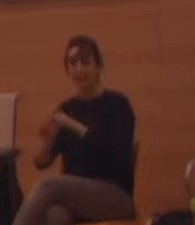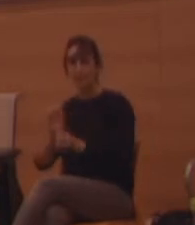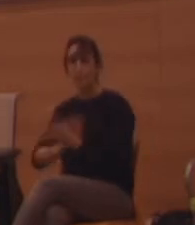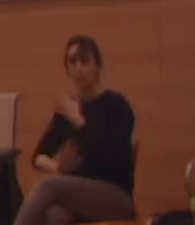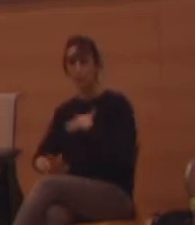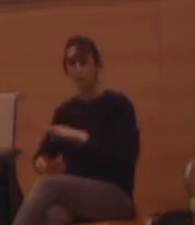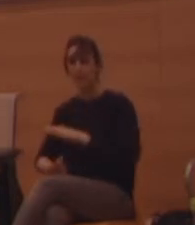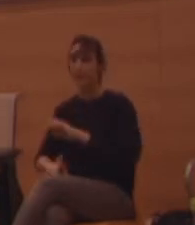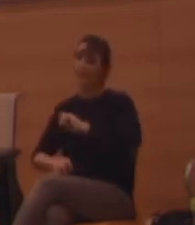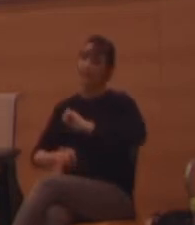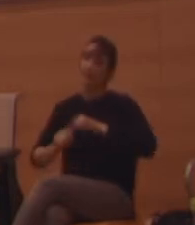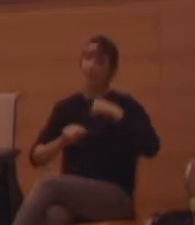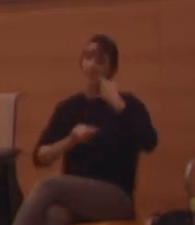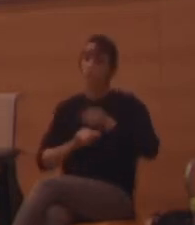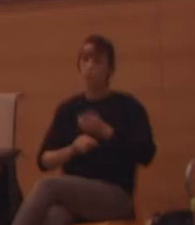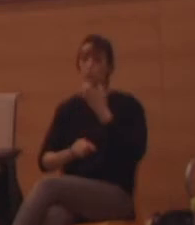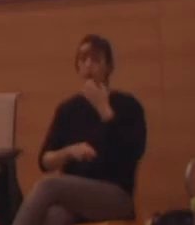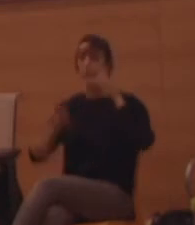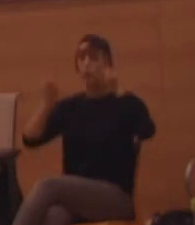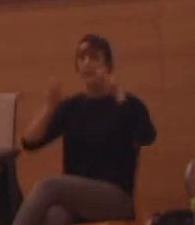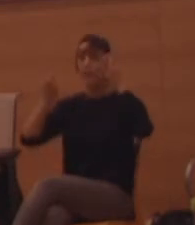Y después está lo que es el tema de la